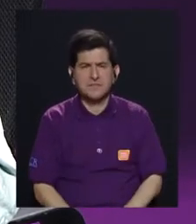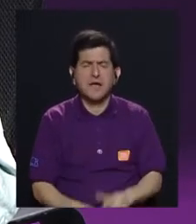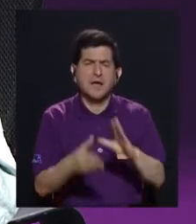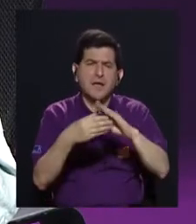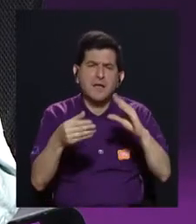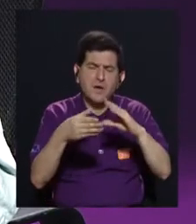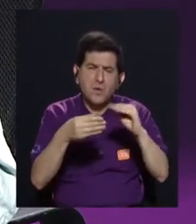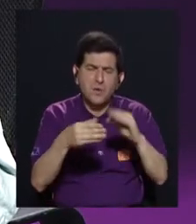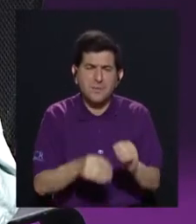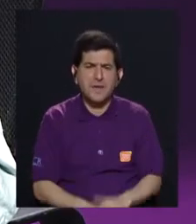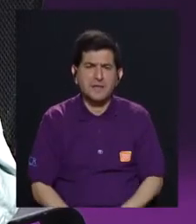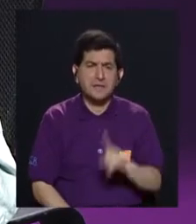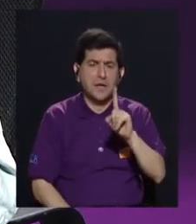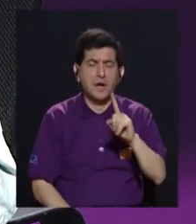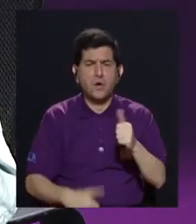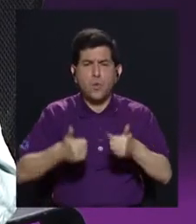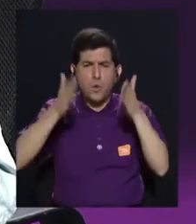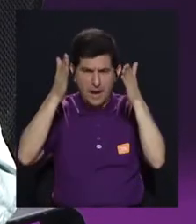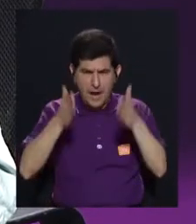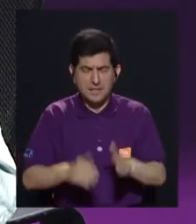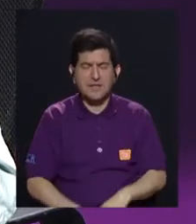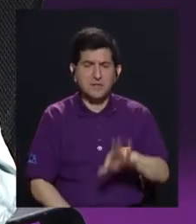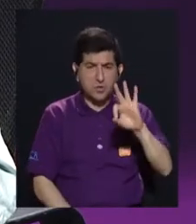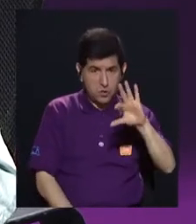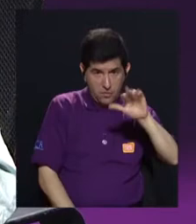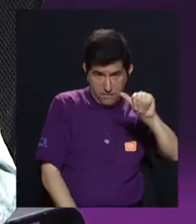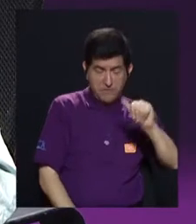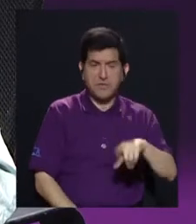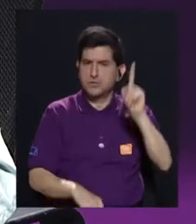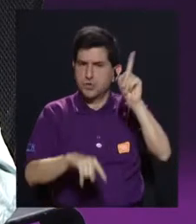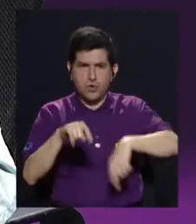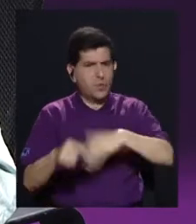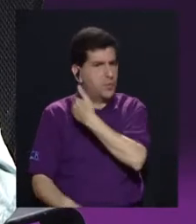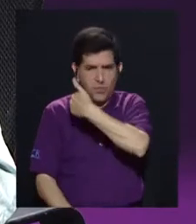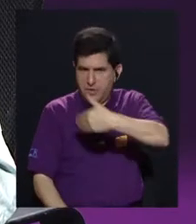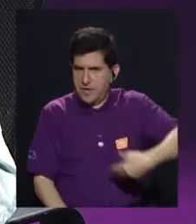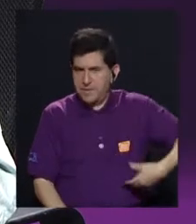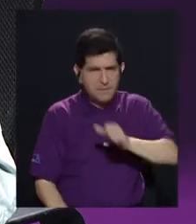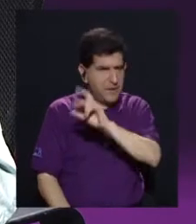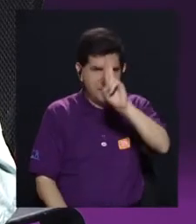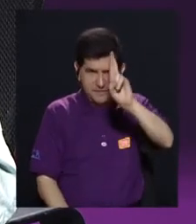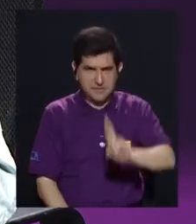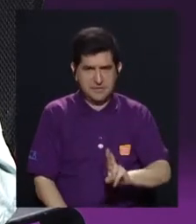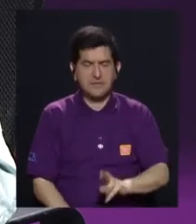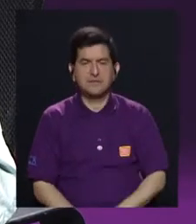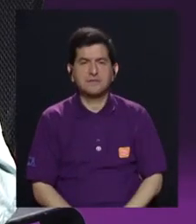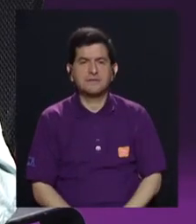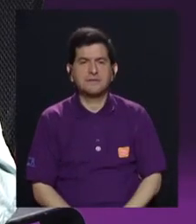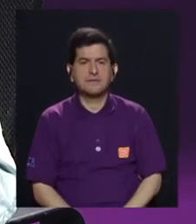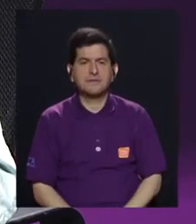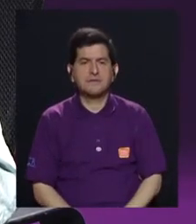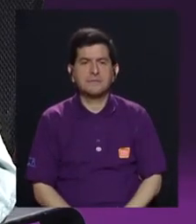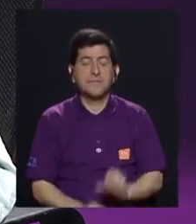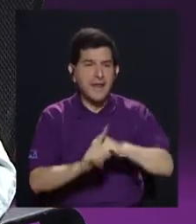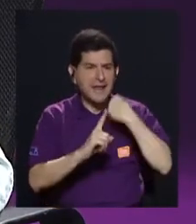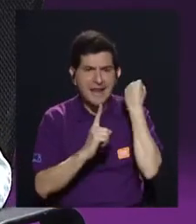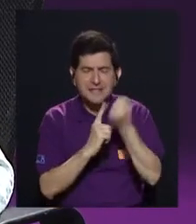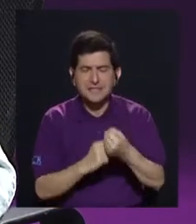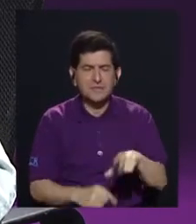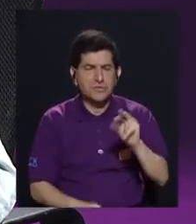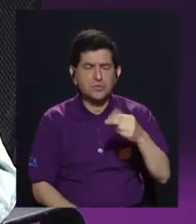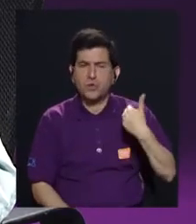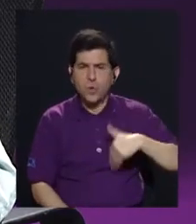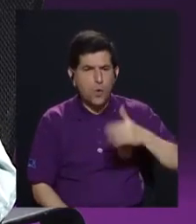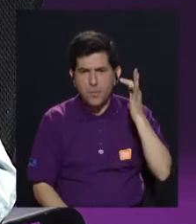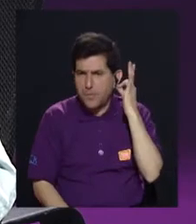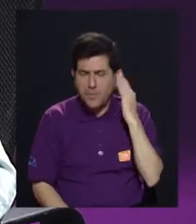comenta por teléfono que un candidato un candidato como fabricio alvarado no puede ser presidente de costa rica el asunto no es si es un hombre